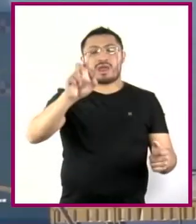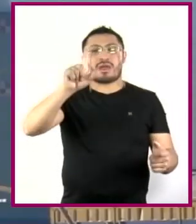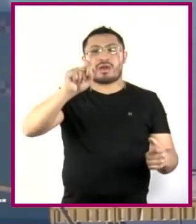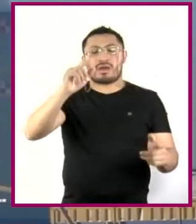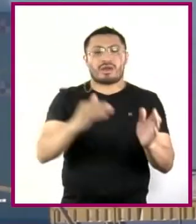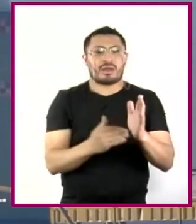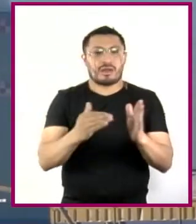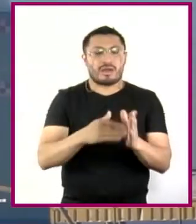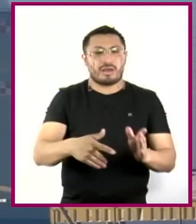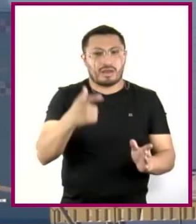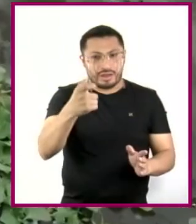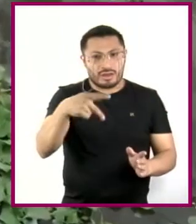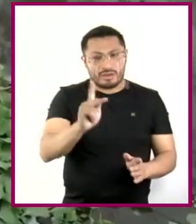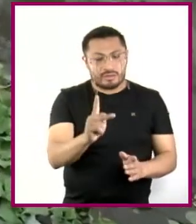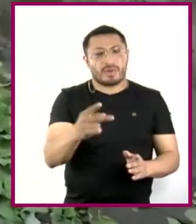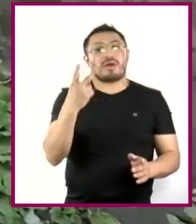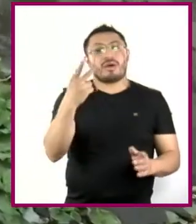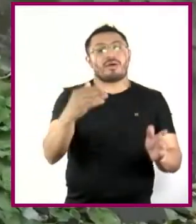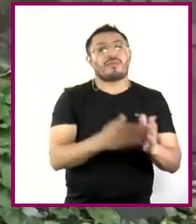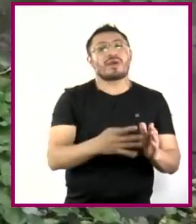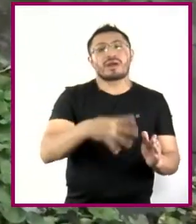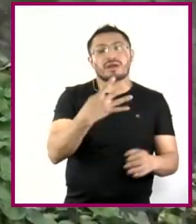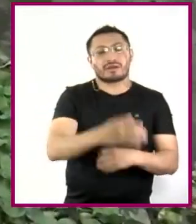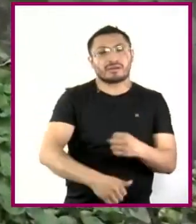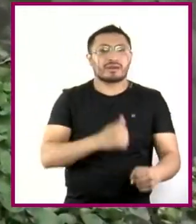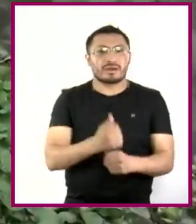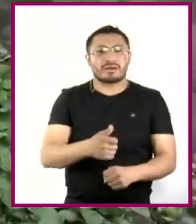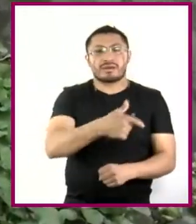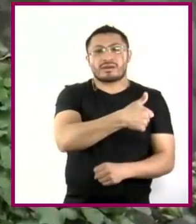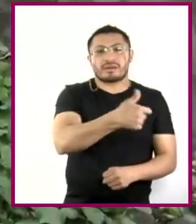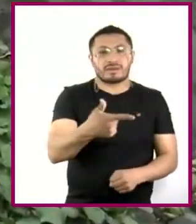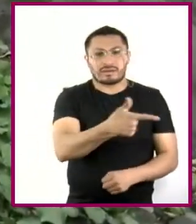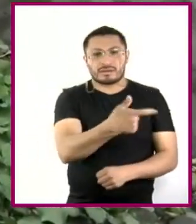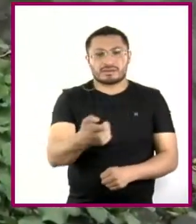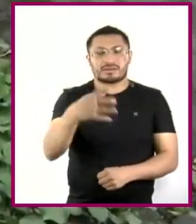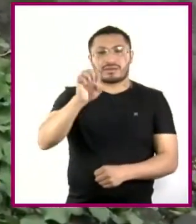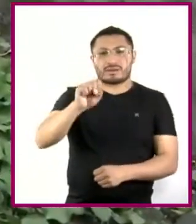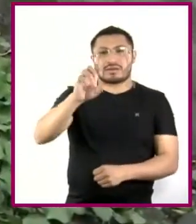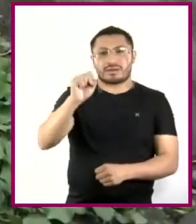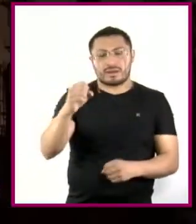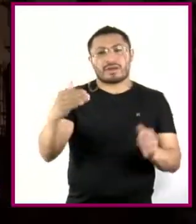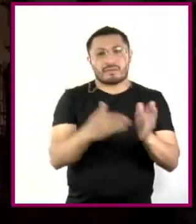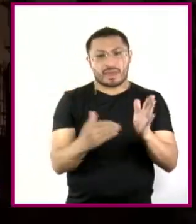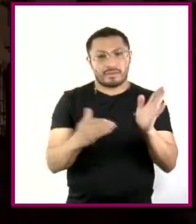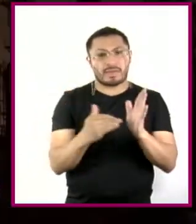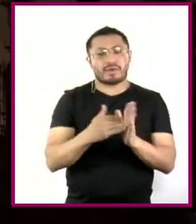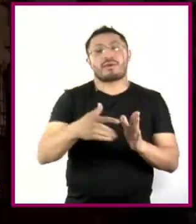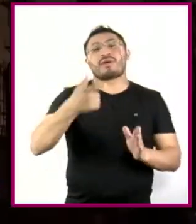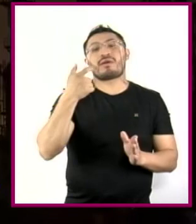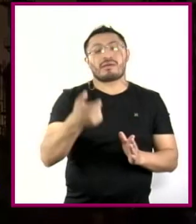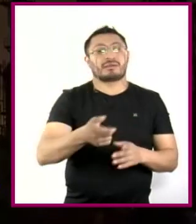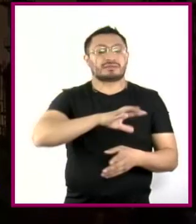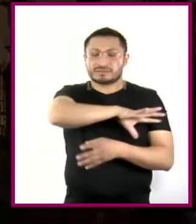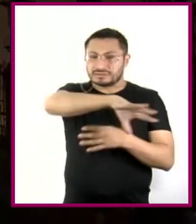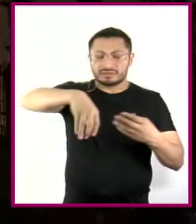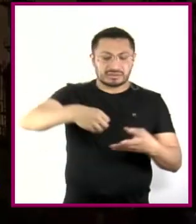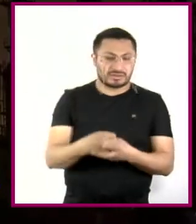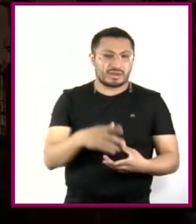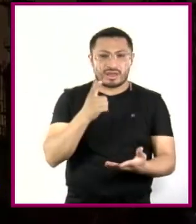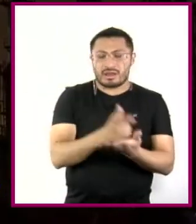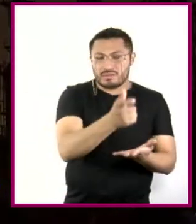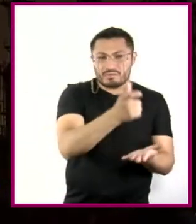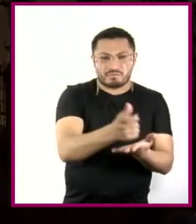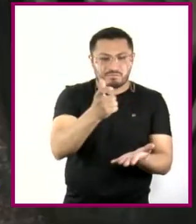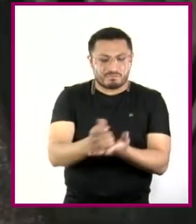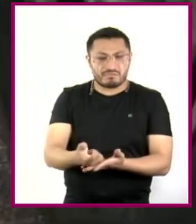pesos, mientras que en 2014 sumaron 760 mil millones de pesos. En general, los costos por degradación